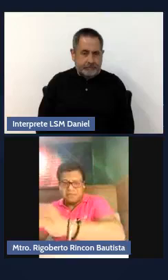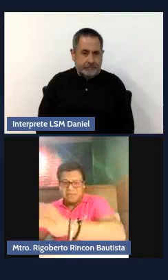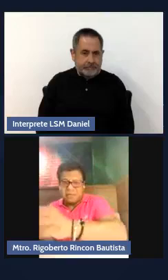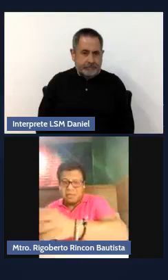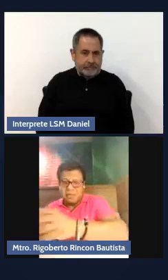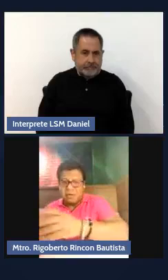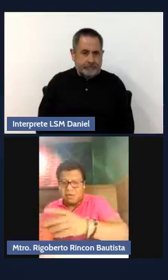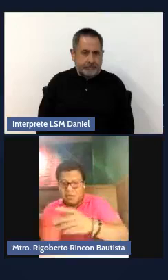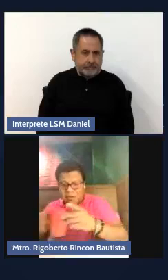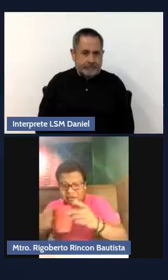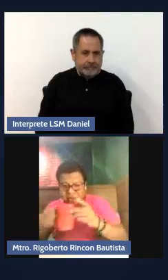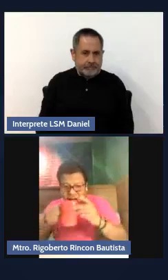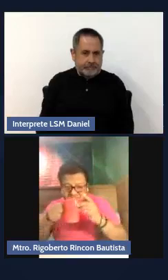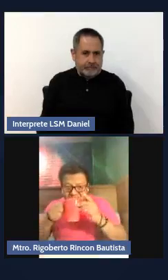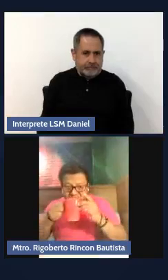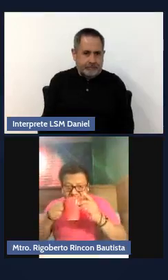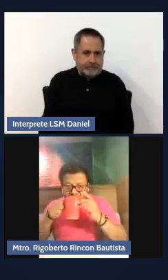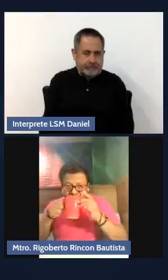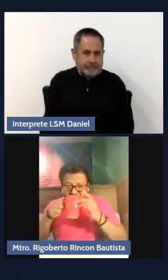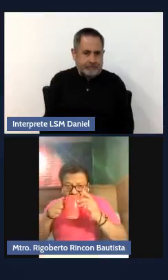con permiso.